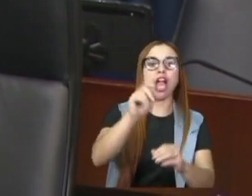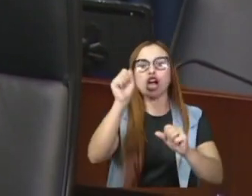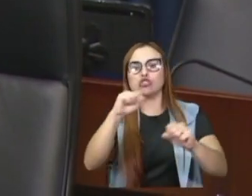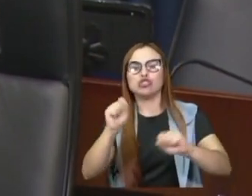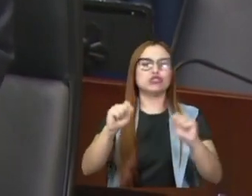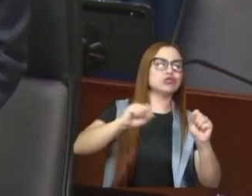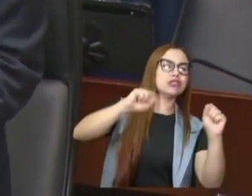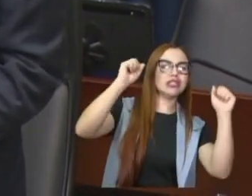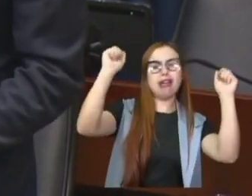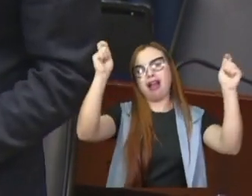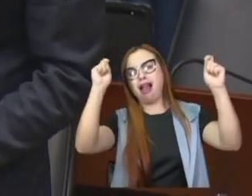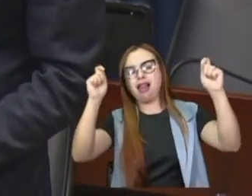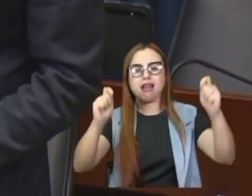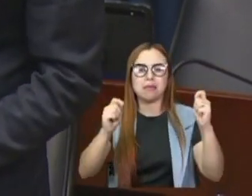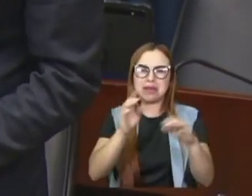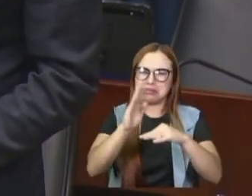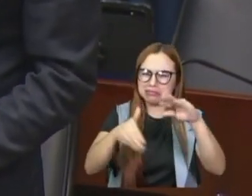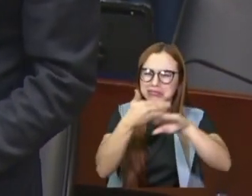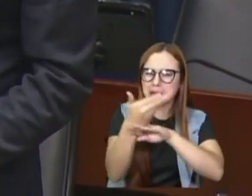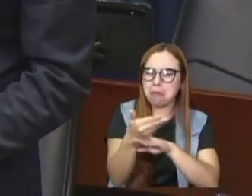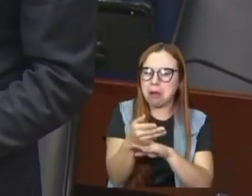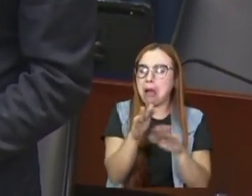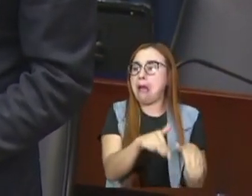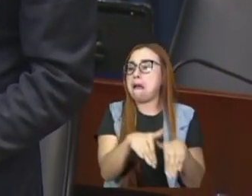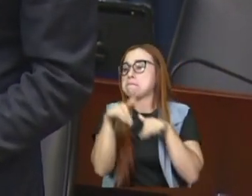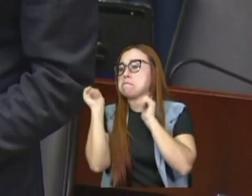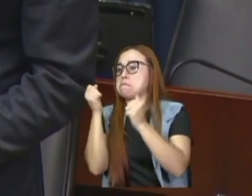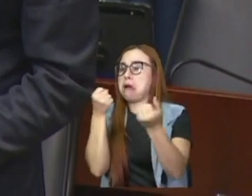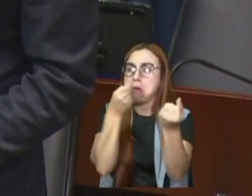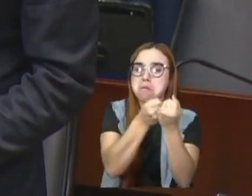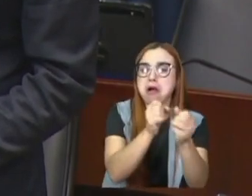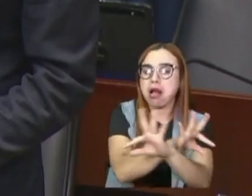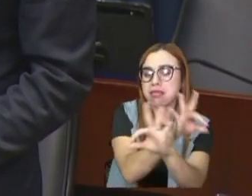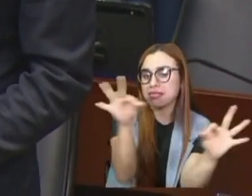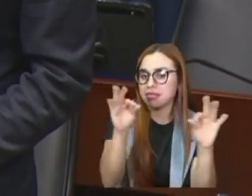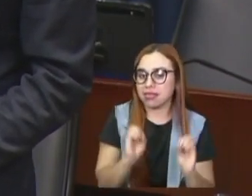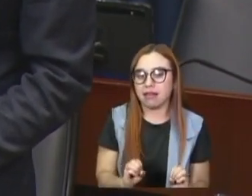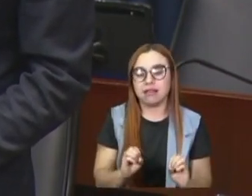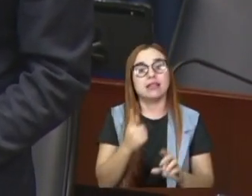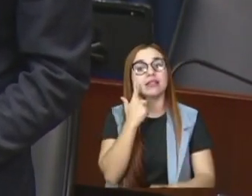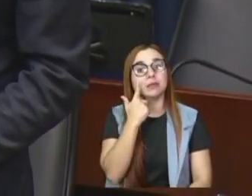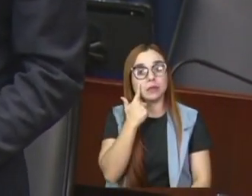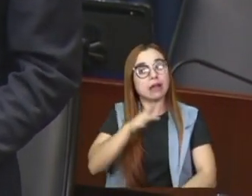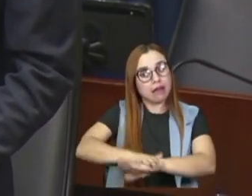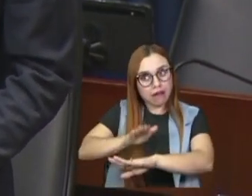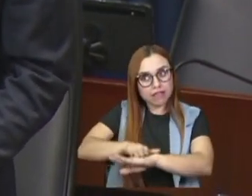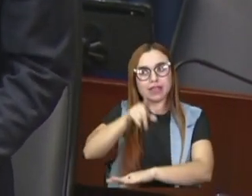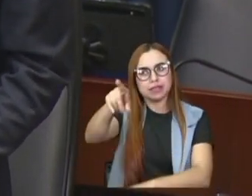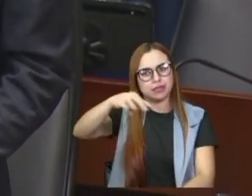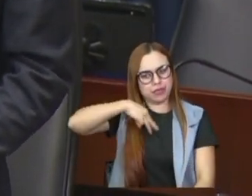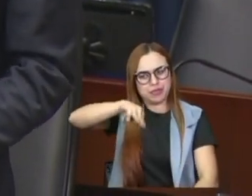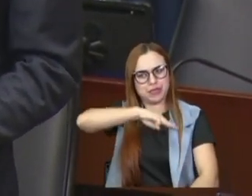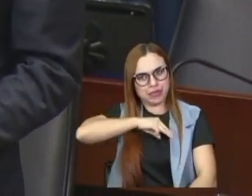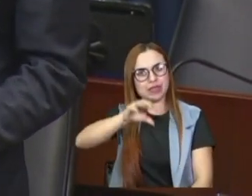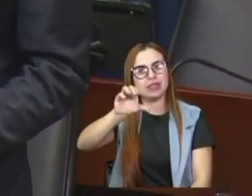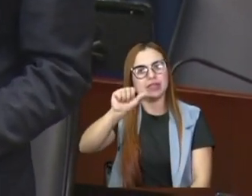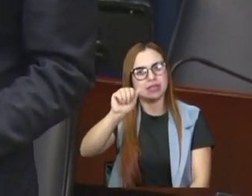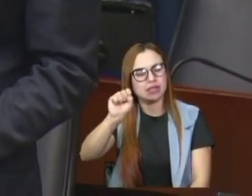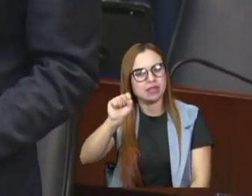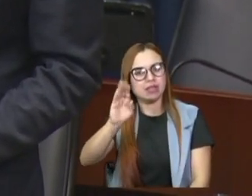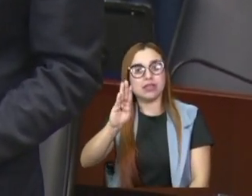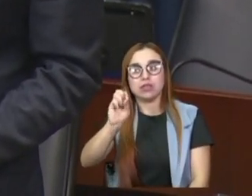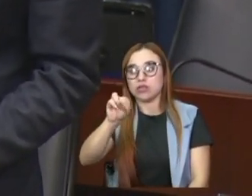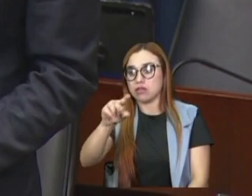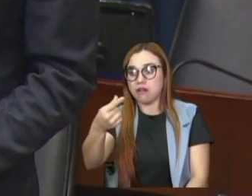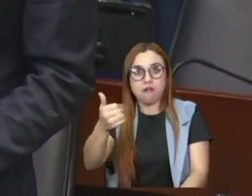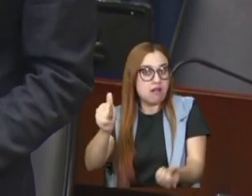uno de ellos. Así que nosotros queremos hacerle ese llamado al ministro Sabonge, que se ponga la pila y que todas esas empresas que se han